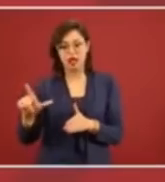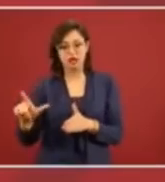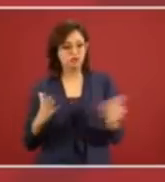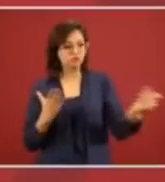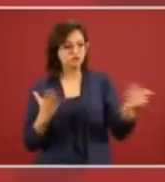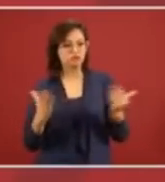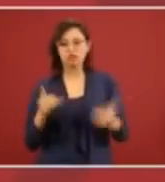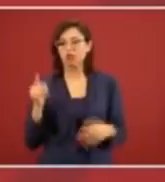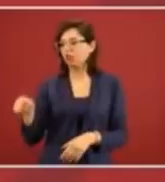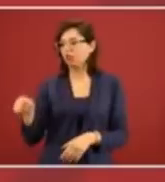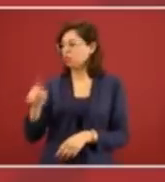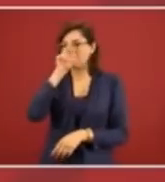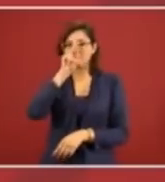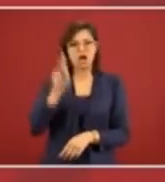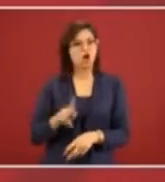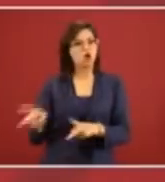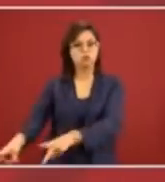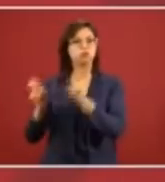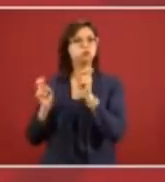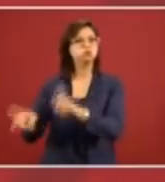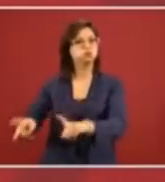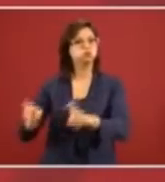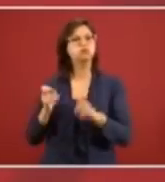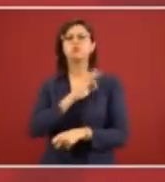Lo segundo,